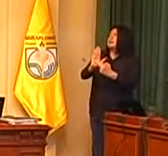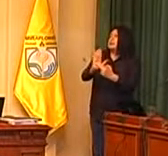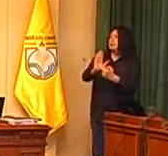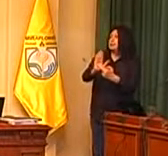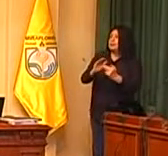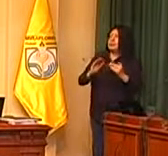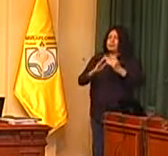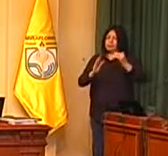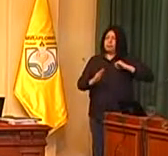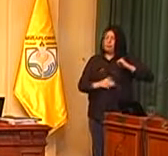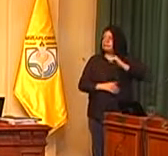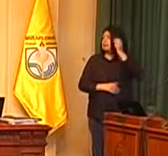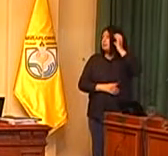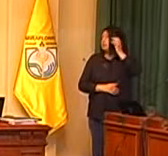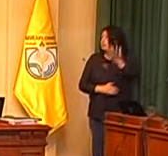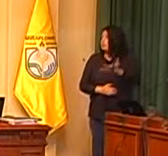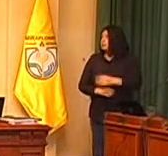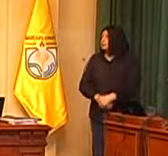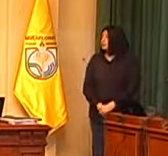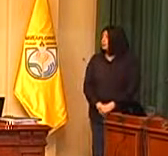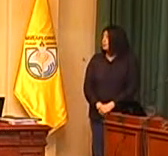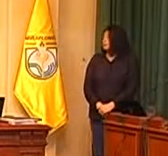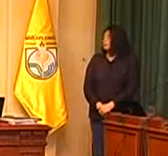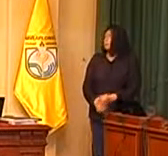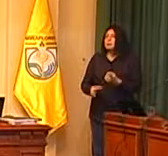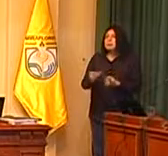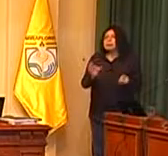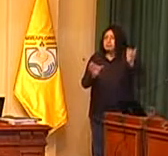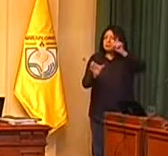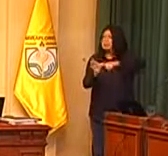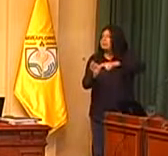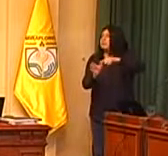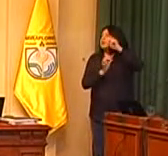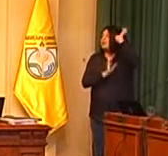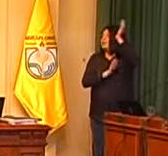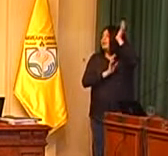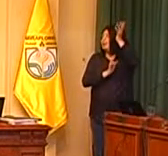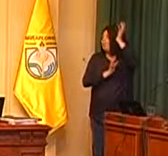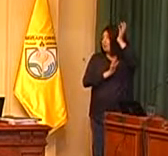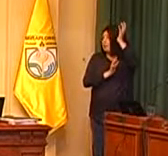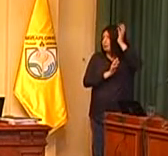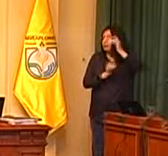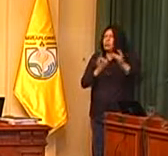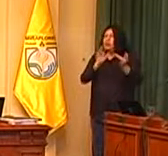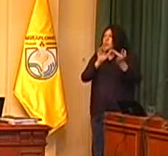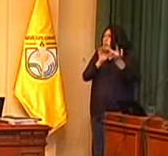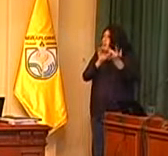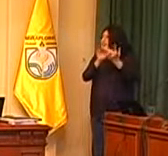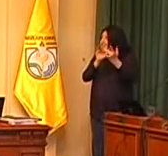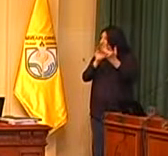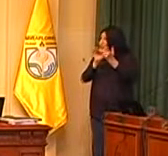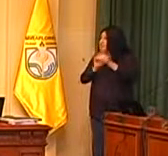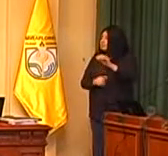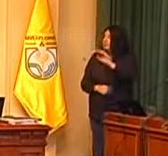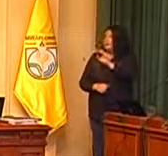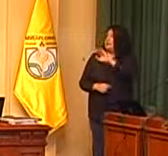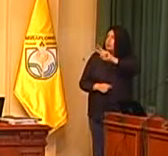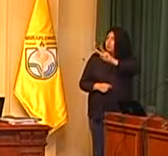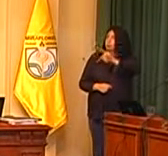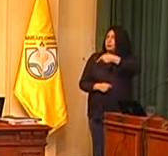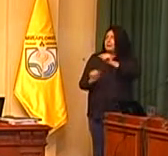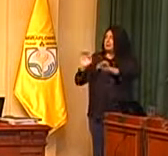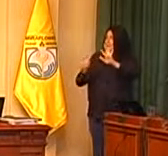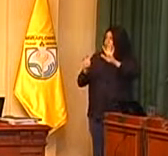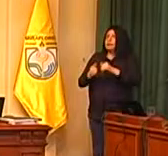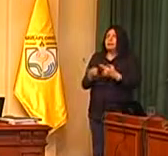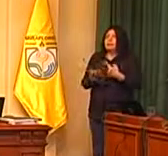de la Municipalidad de Miraflores participe en el evento Connected Citizens Partners Summit 2016.